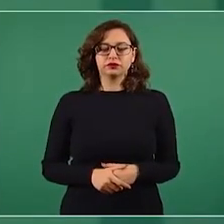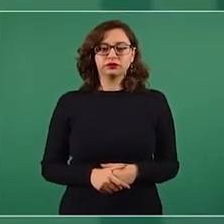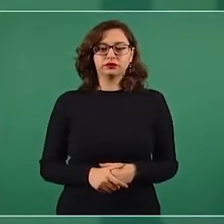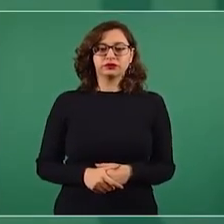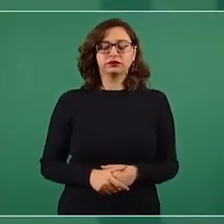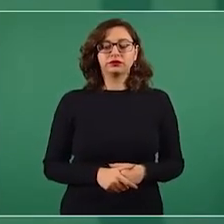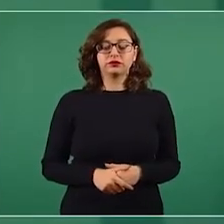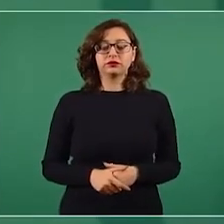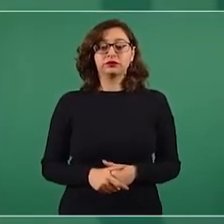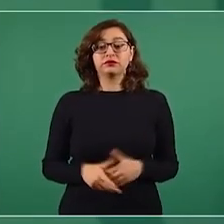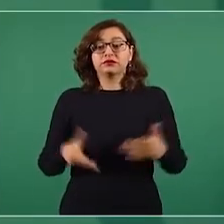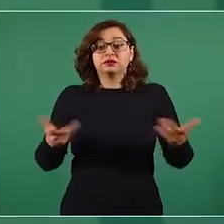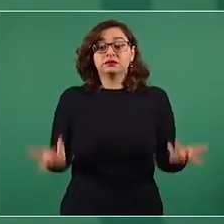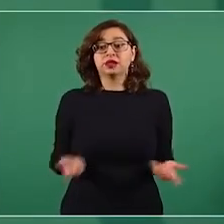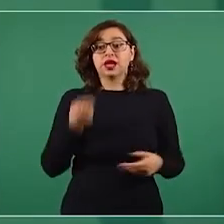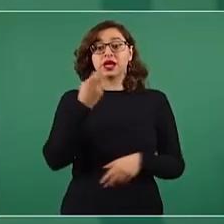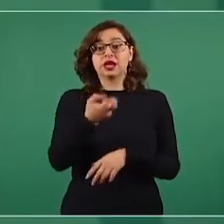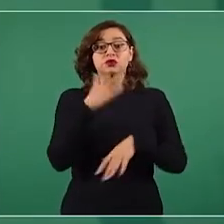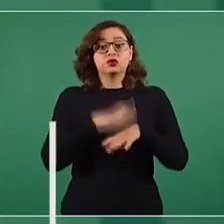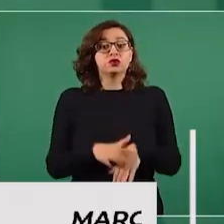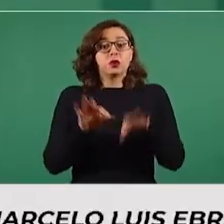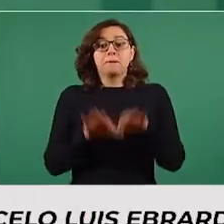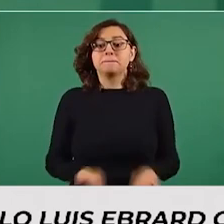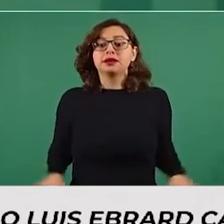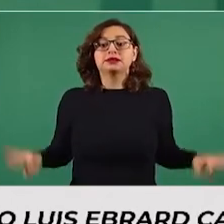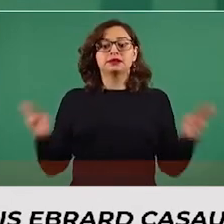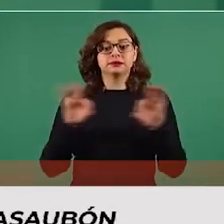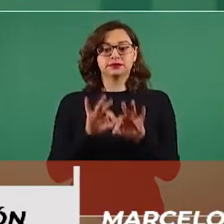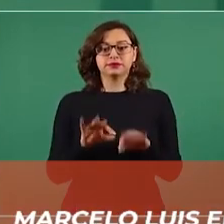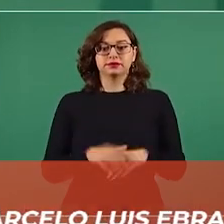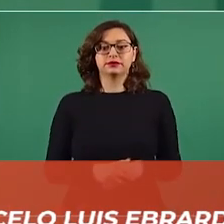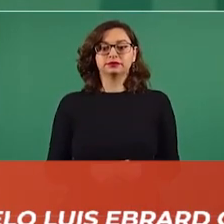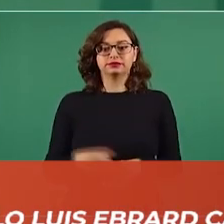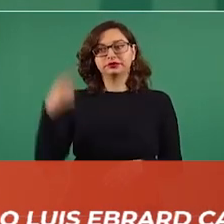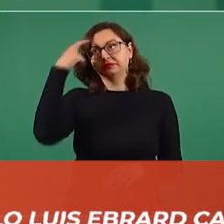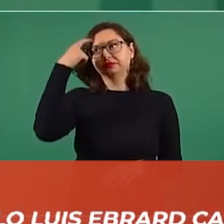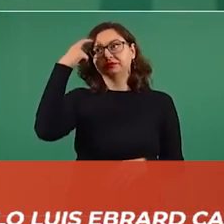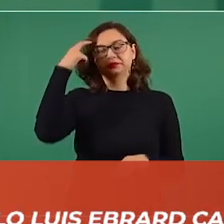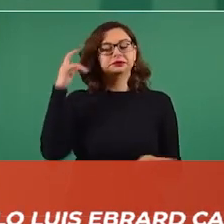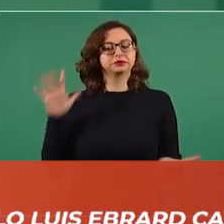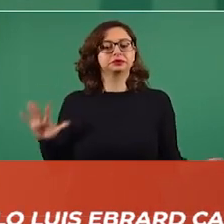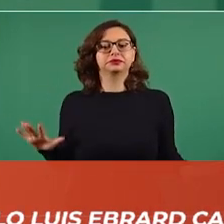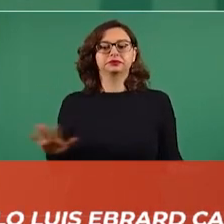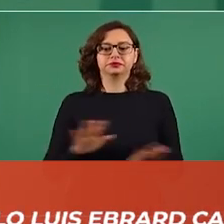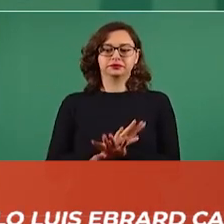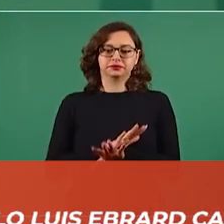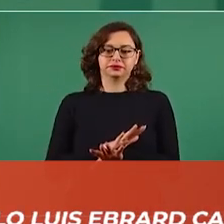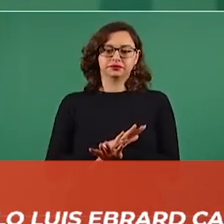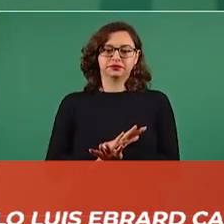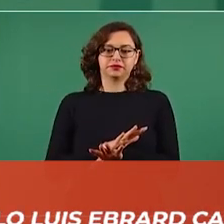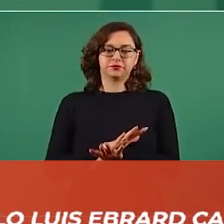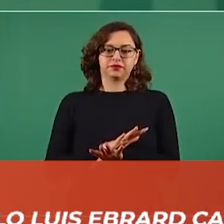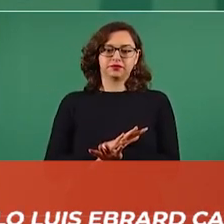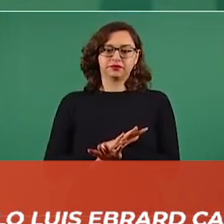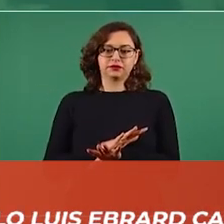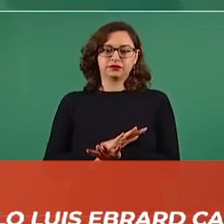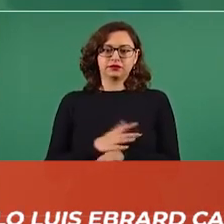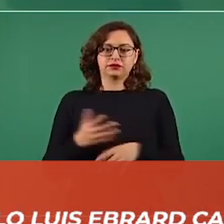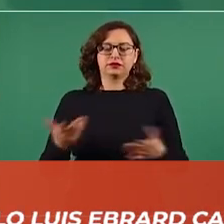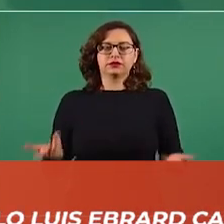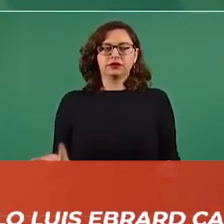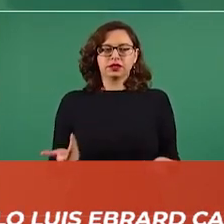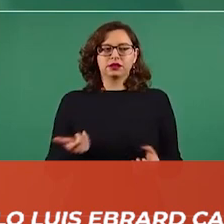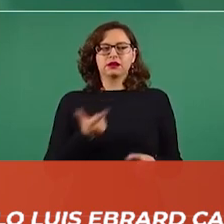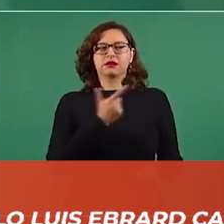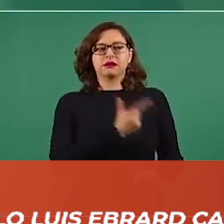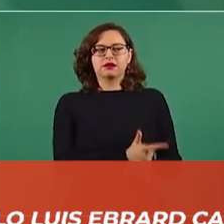porque al final de cuentas eso es lo más importante de todo, el cambio de mentalidad. Y cuando menos que nos demos